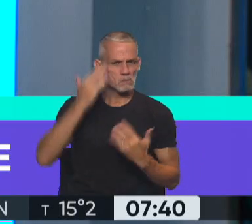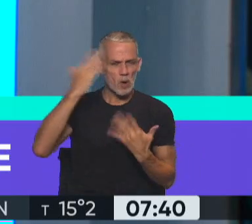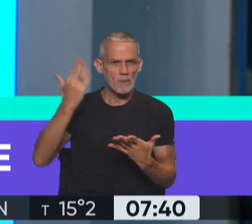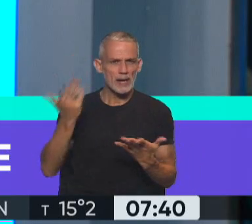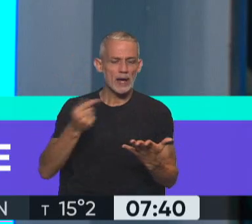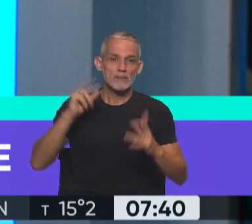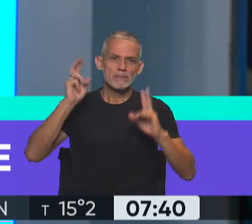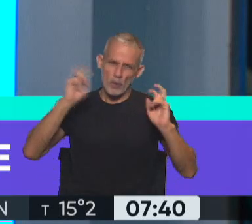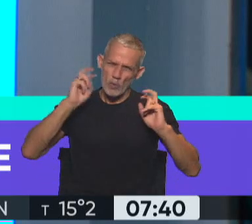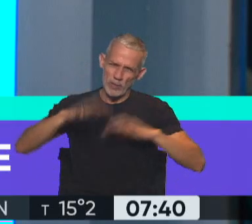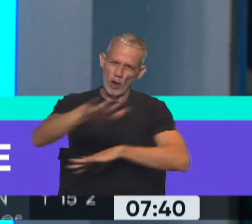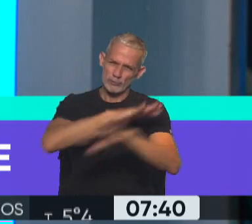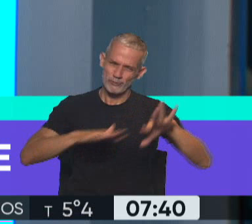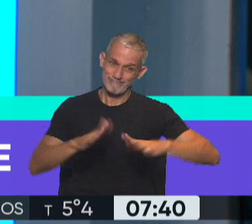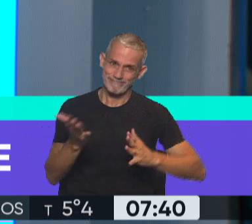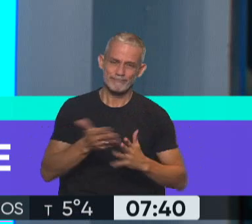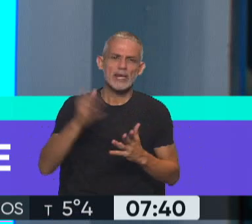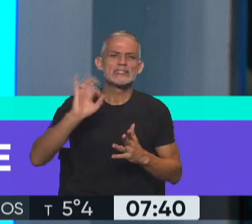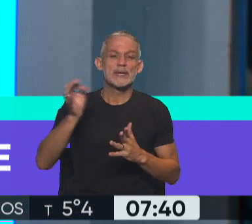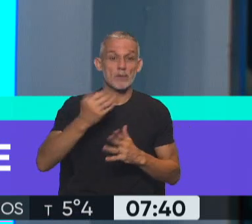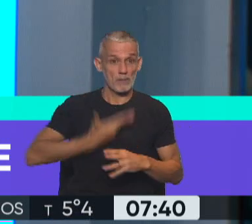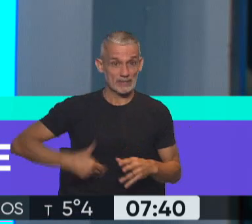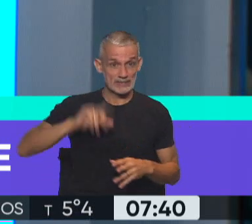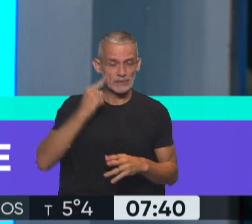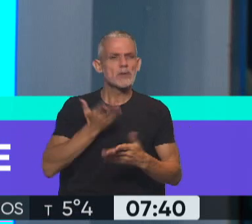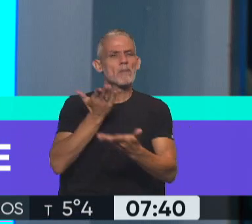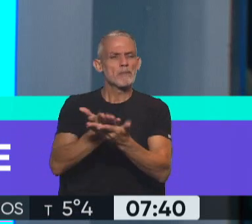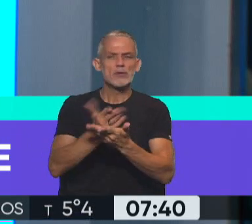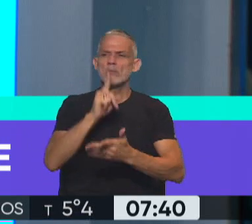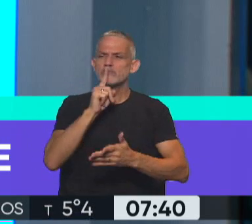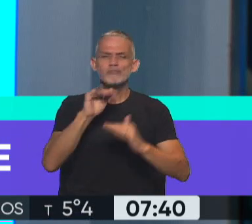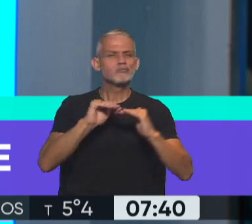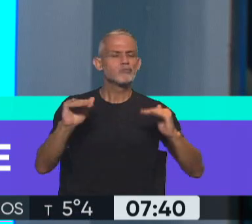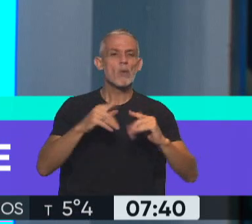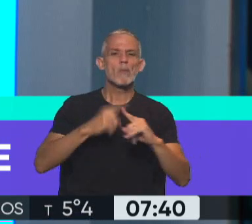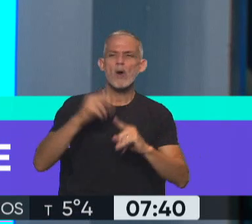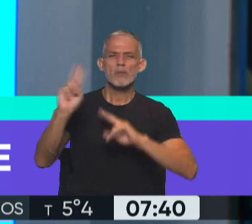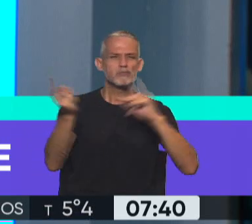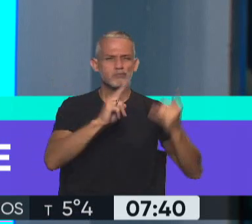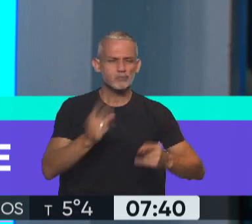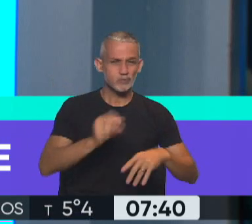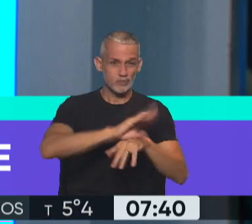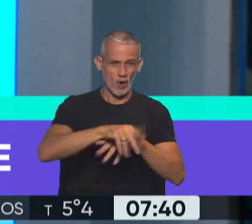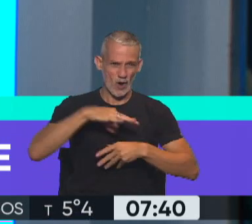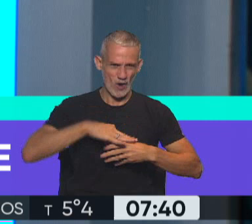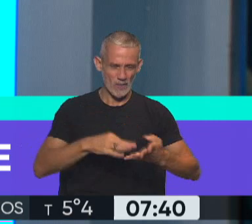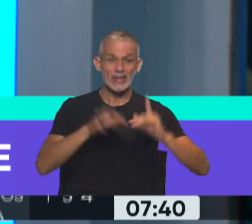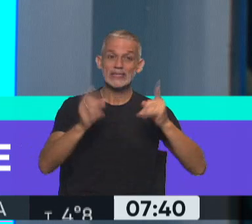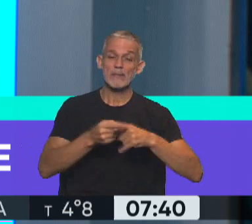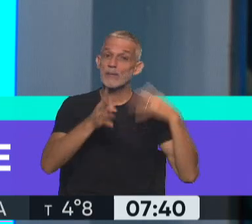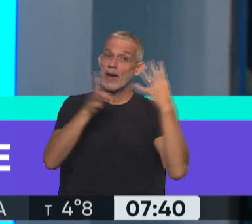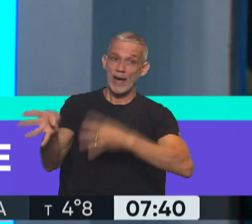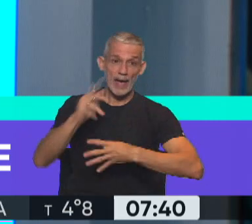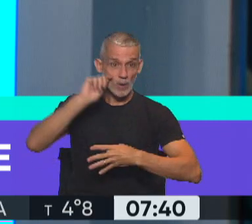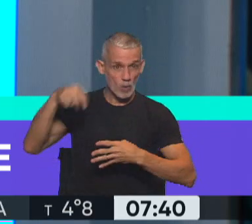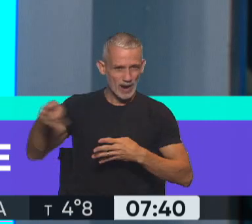silencio ruidoso, porque en realidad sabemos que el presidente pidió un minuto de silencio por las víctimas del coronavirus, también por la guerra en